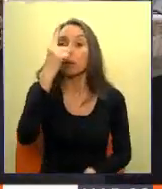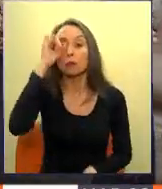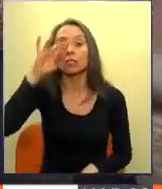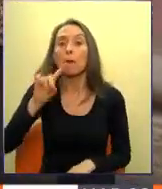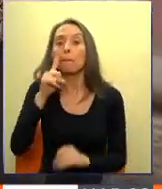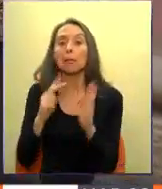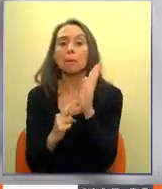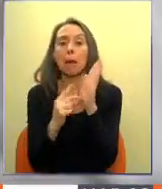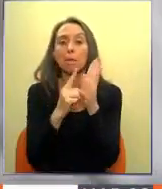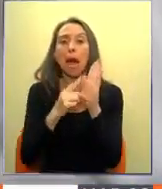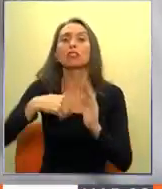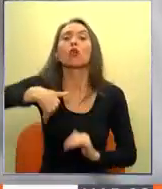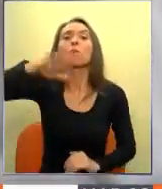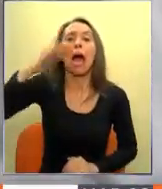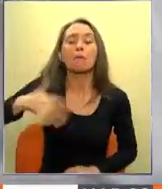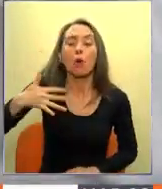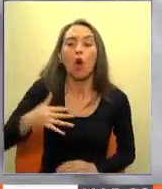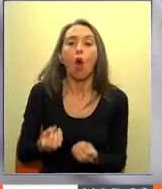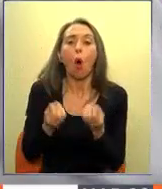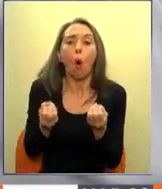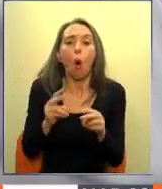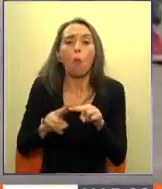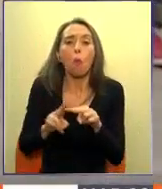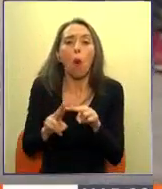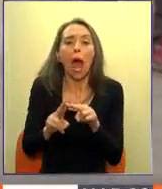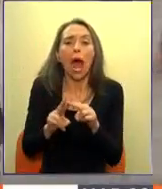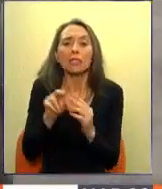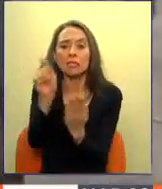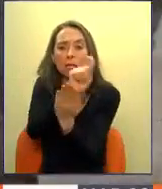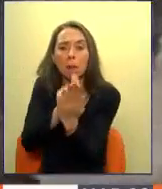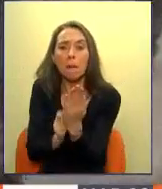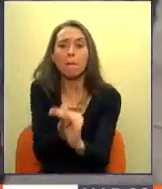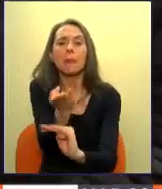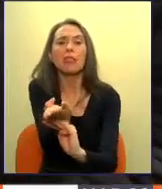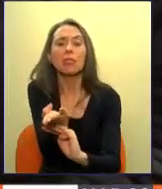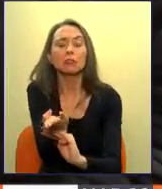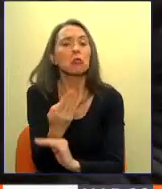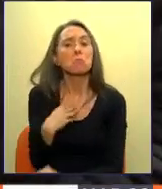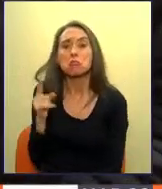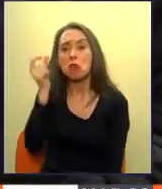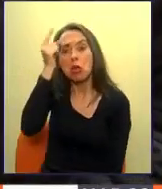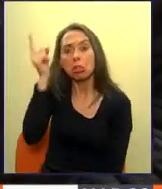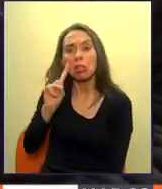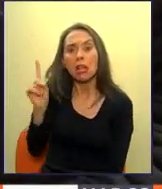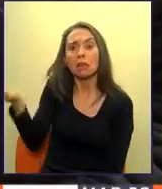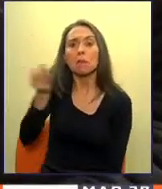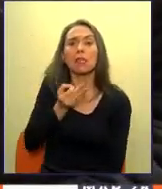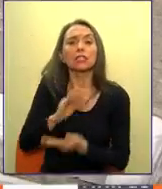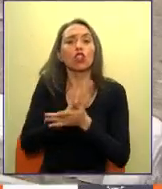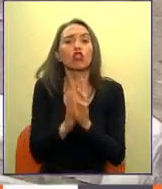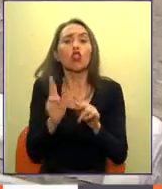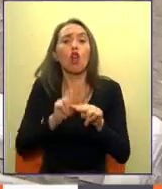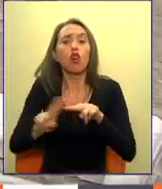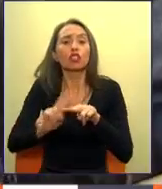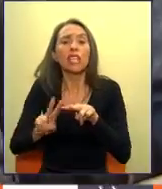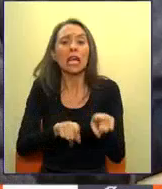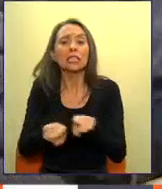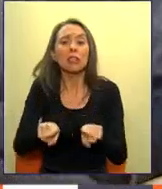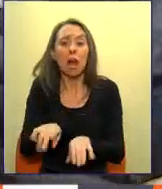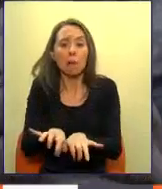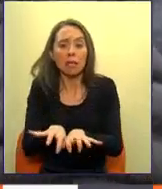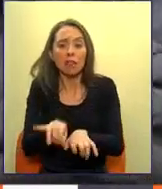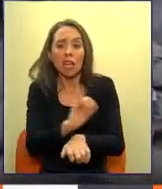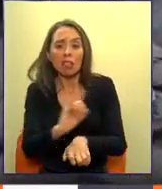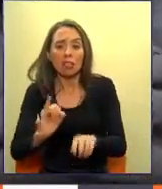y más importante, cómo hacer la solicitud. No tengo muy entendido. Me han dicho que todo es virtual, no sé. Más o menos. El